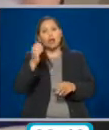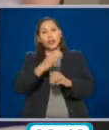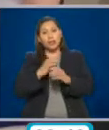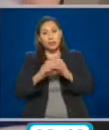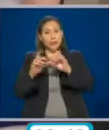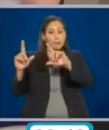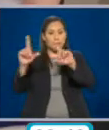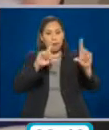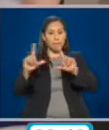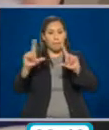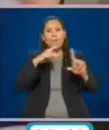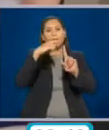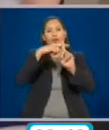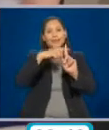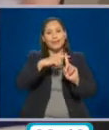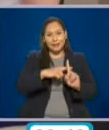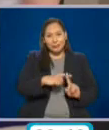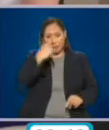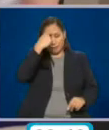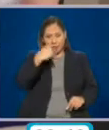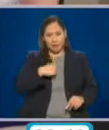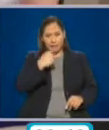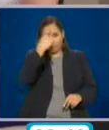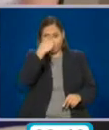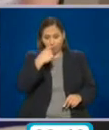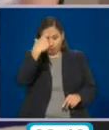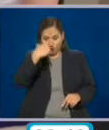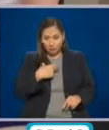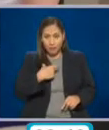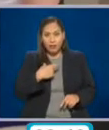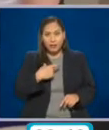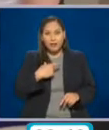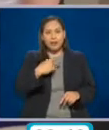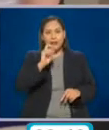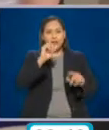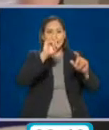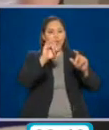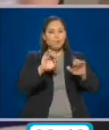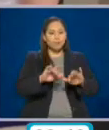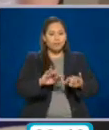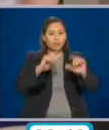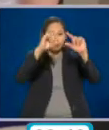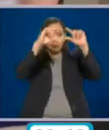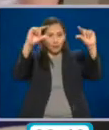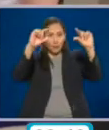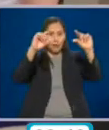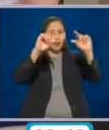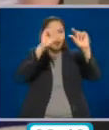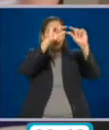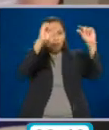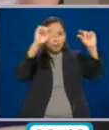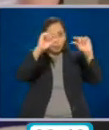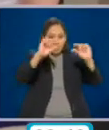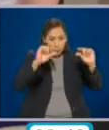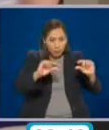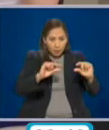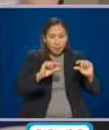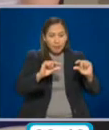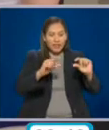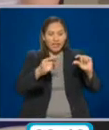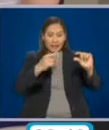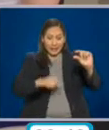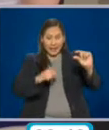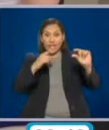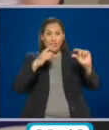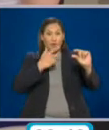cosas positivas de ti para que ellos sean lo que salgan los primeros resultados de búsqueda en Internet. Y que lo otro que no te es